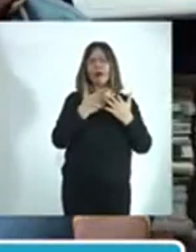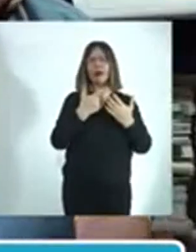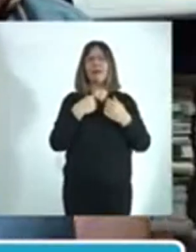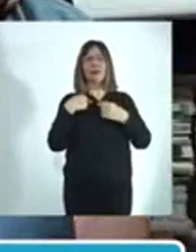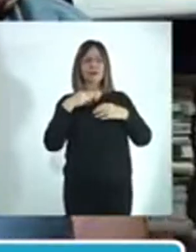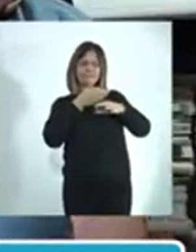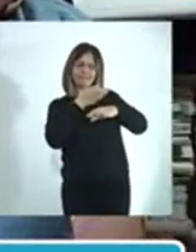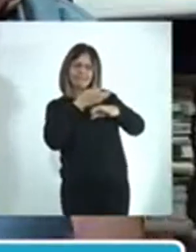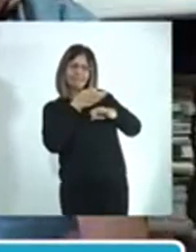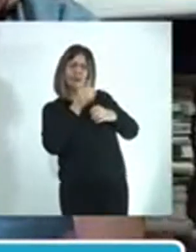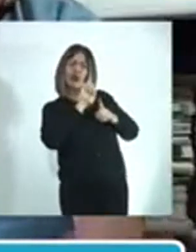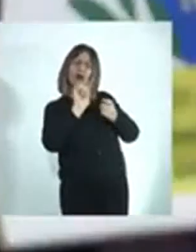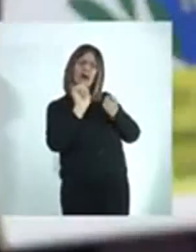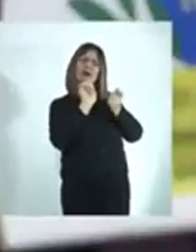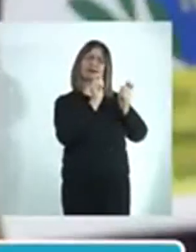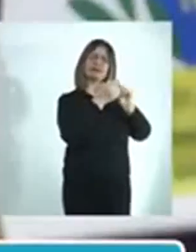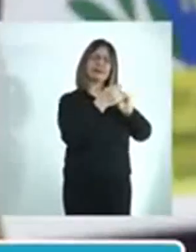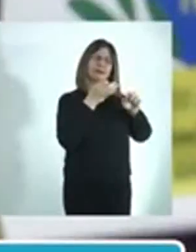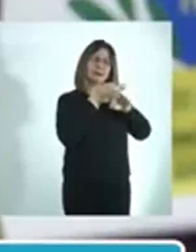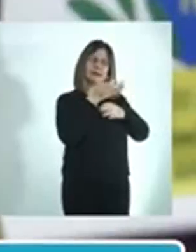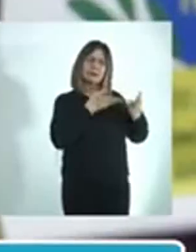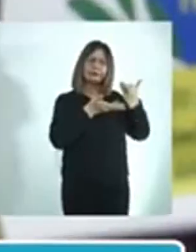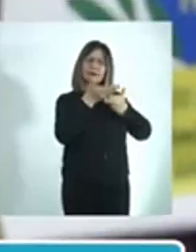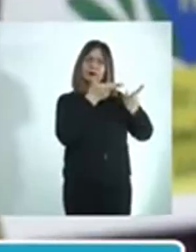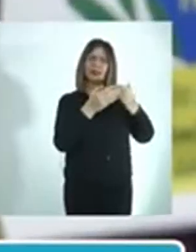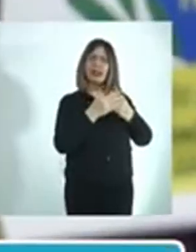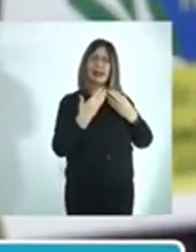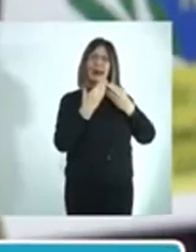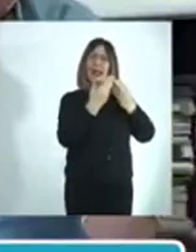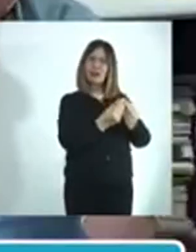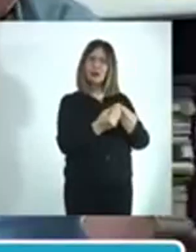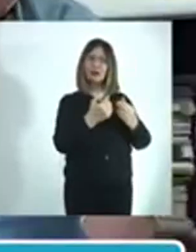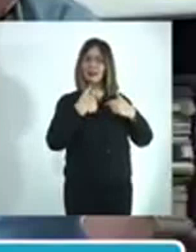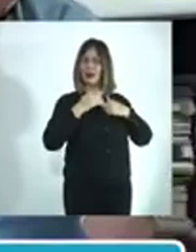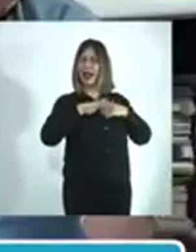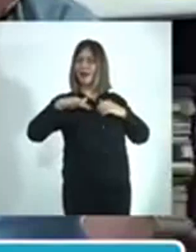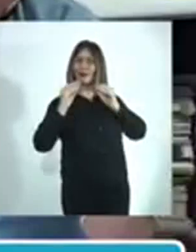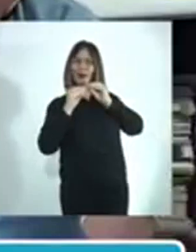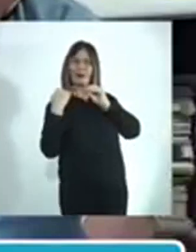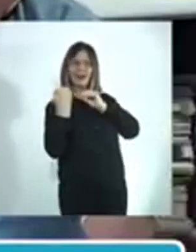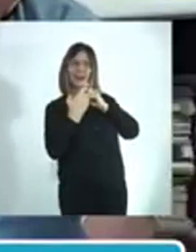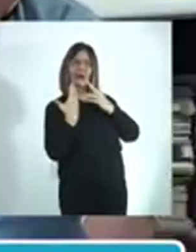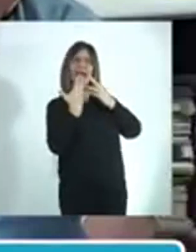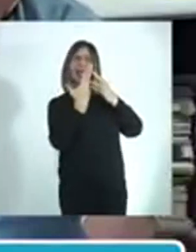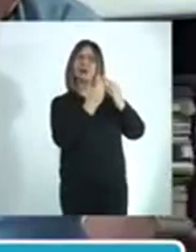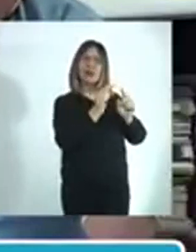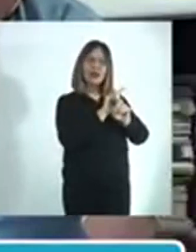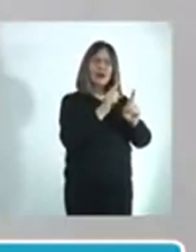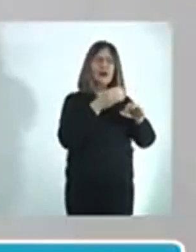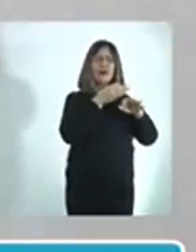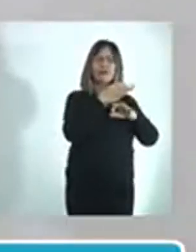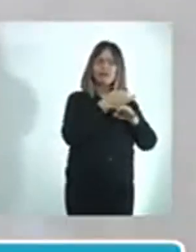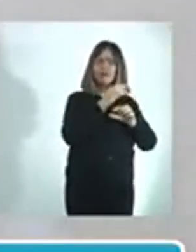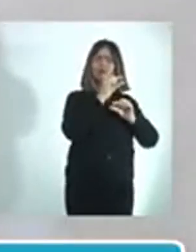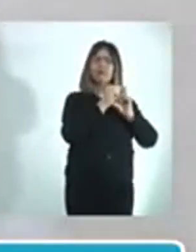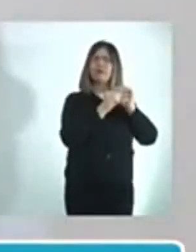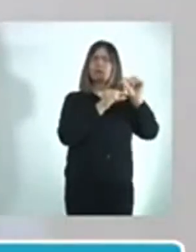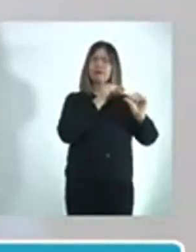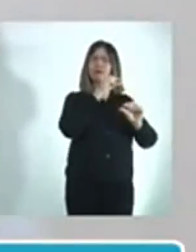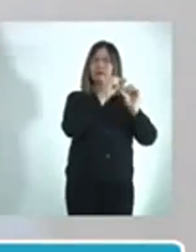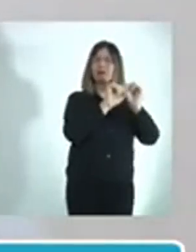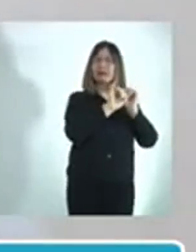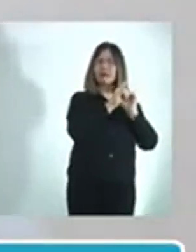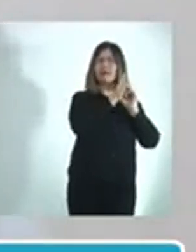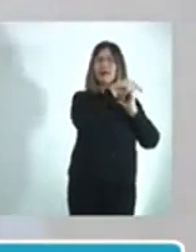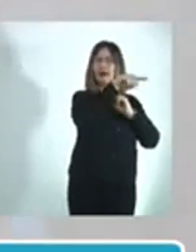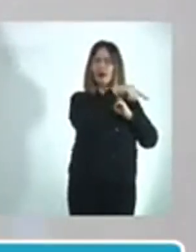crucigramas, sopa de letras. Sentía que estaba ayudando a haber más convivencia, más amor entre ellos,